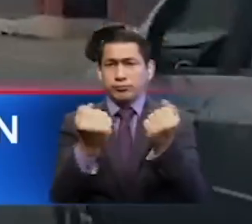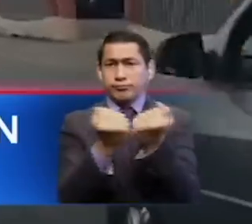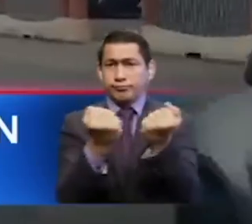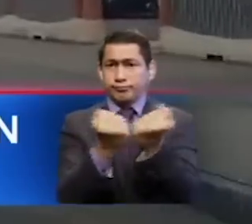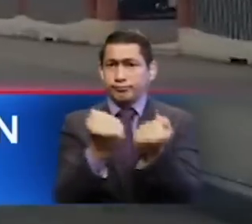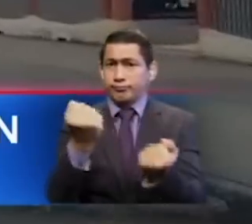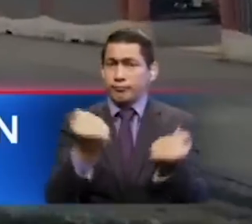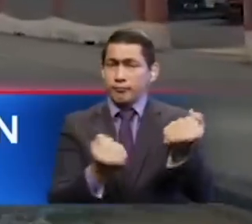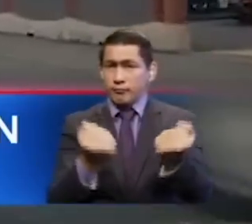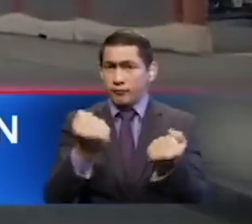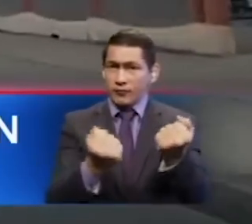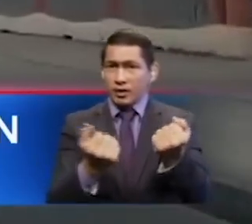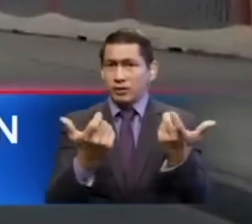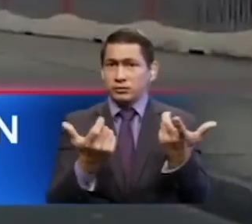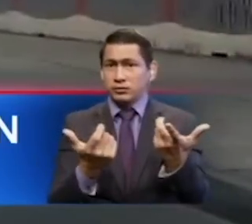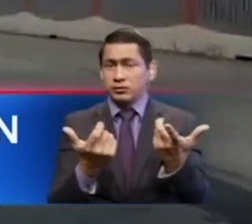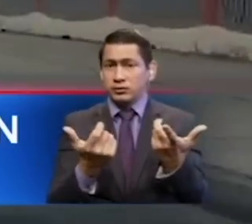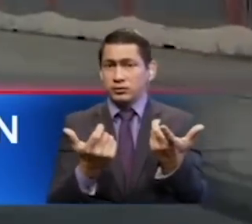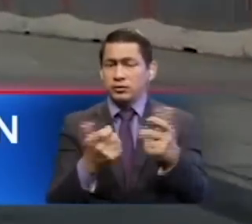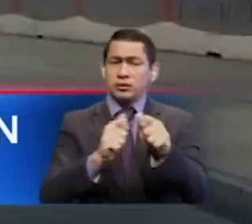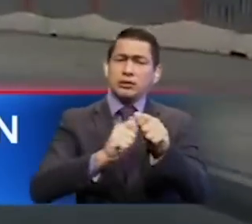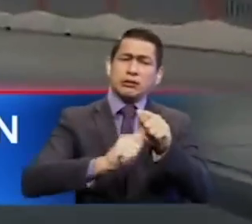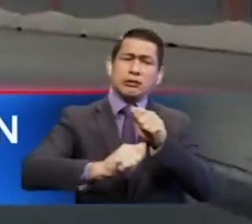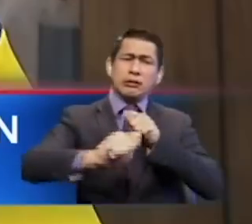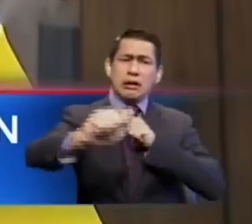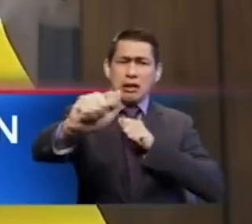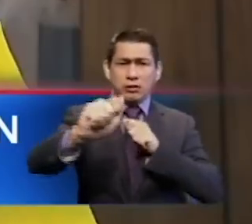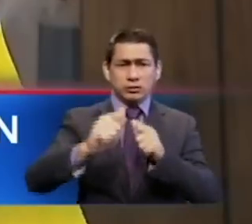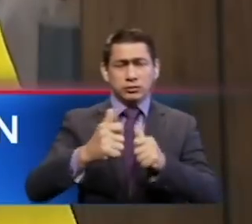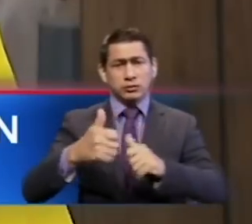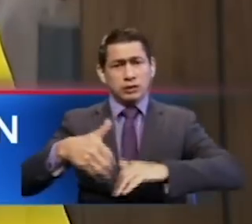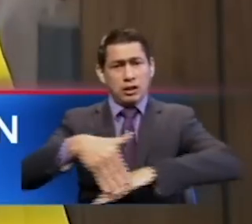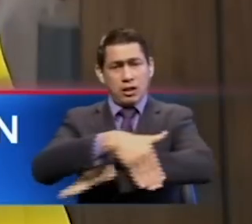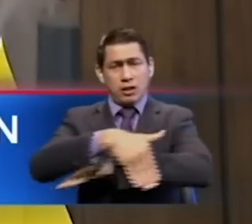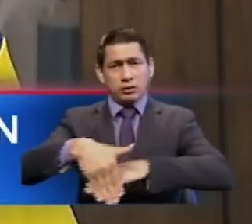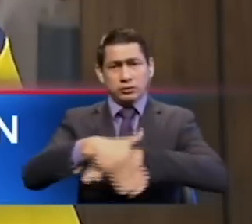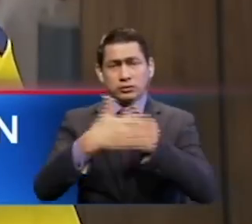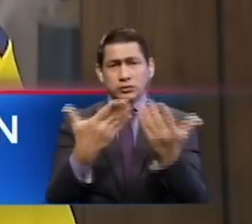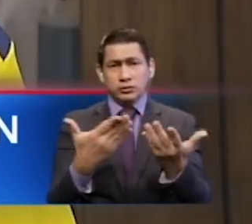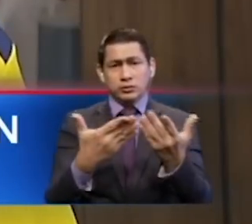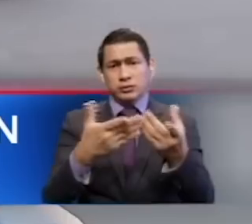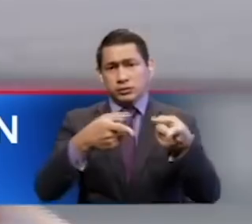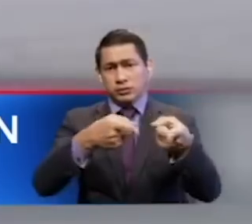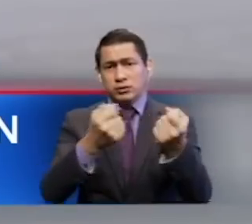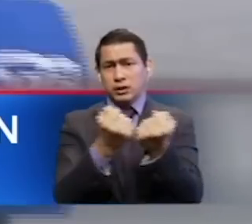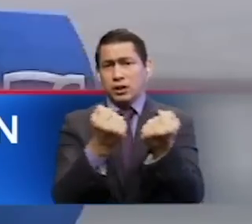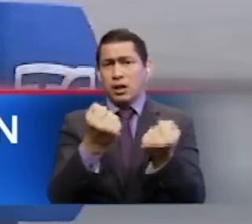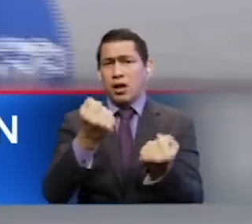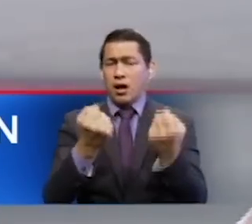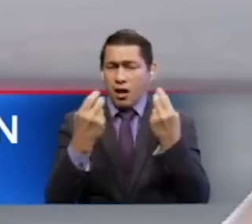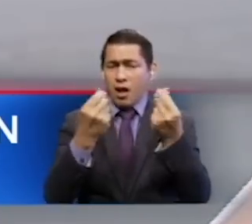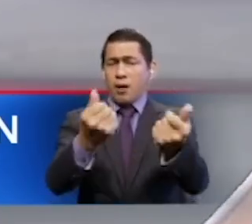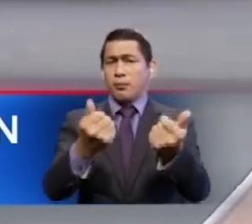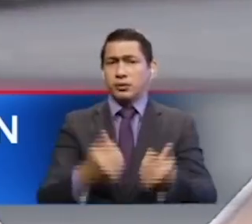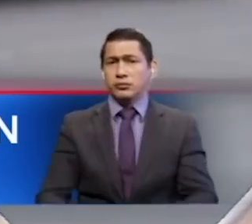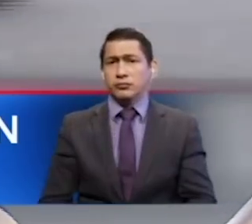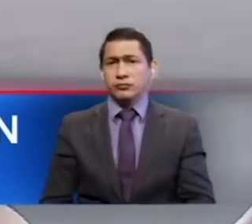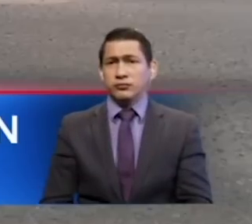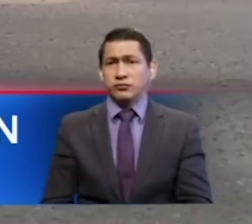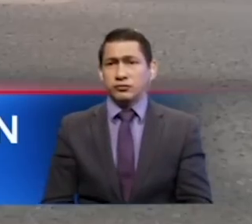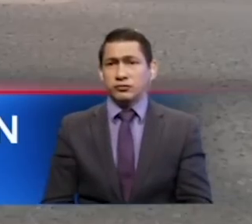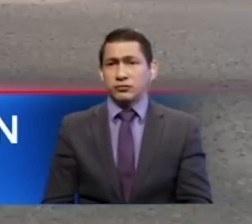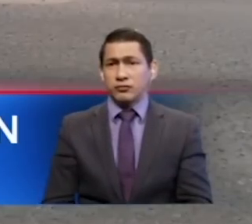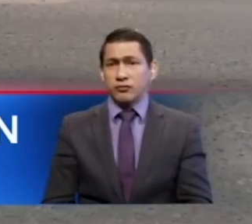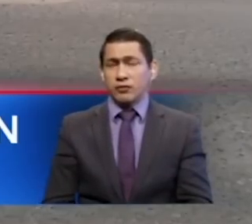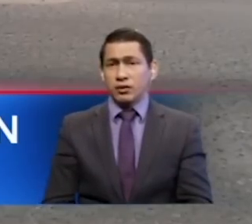tiene mínimo 15 metros de ancho, una avenida que la mayoría de los carros pasan muy rápido. Siempre hay accidentes. Sí, ahí